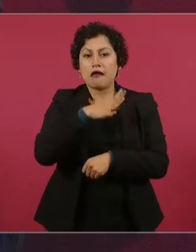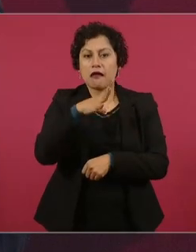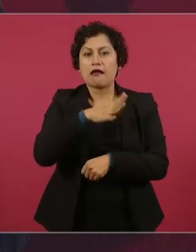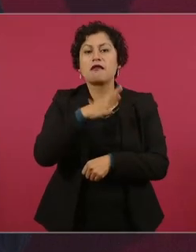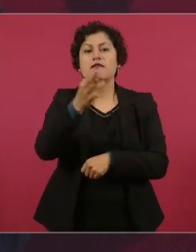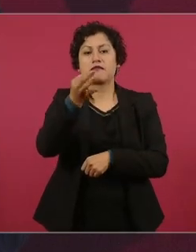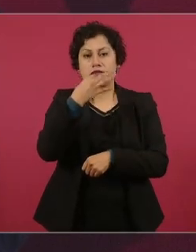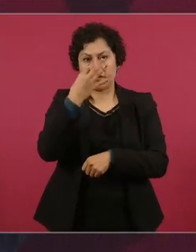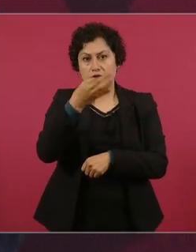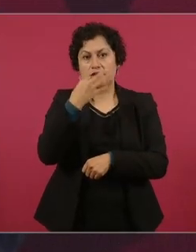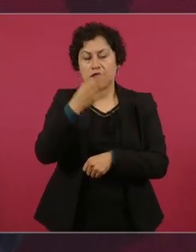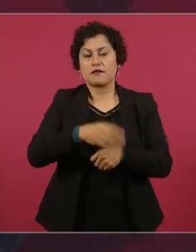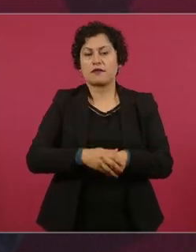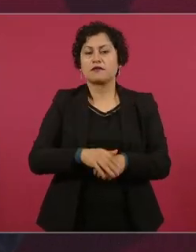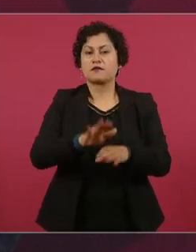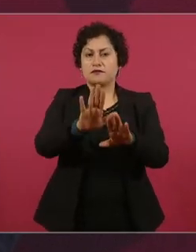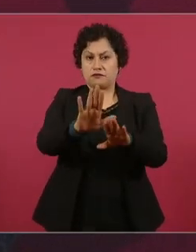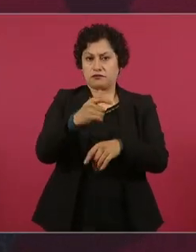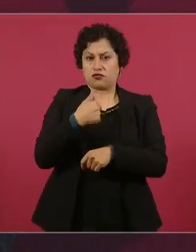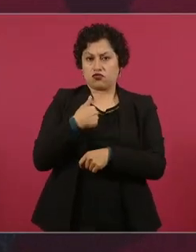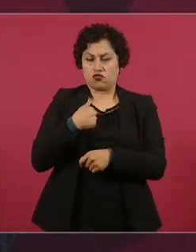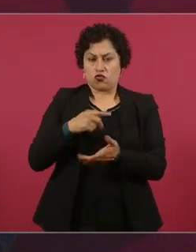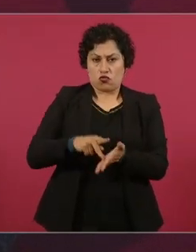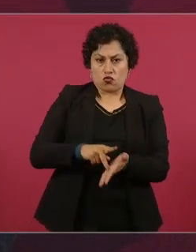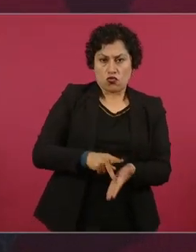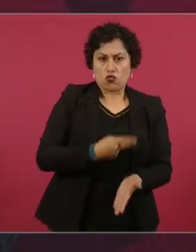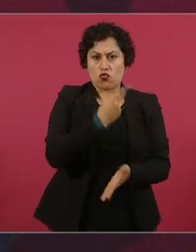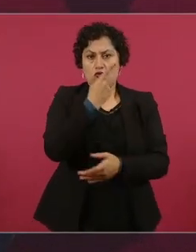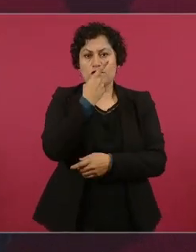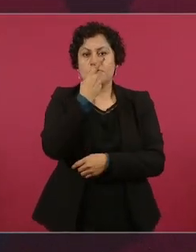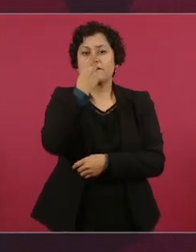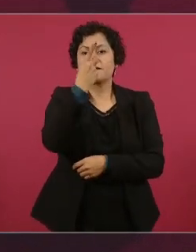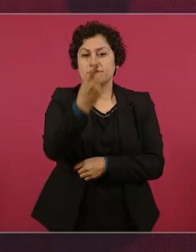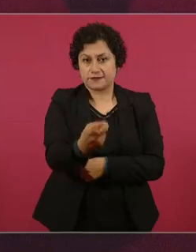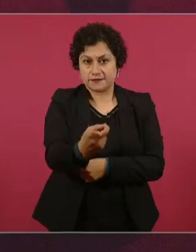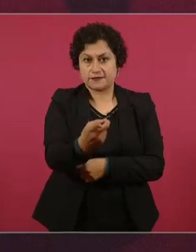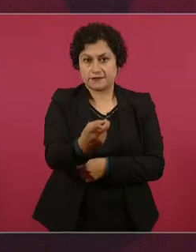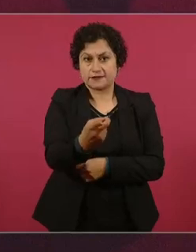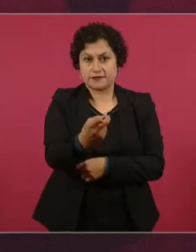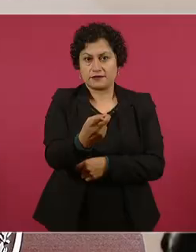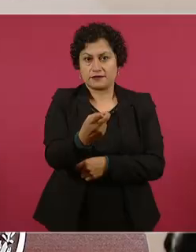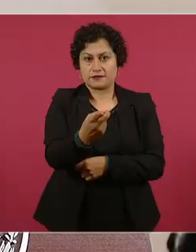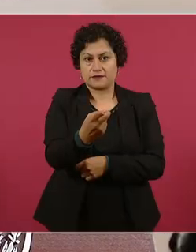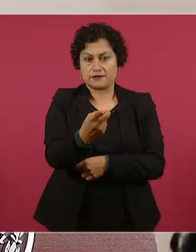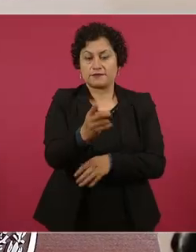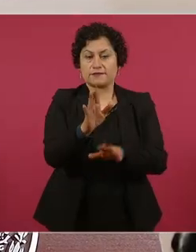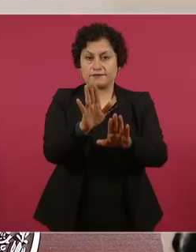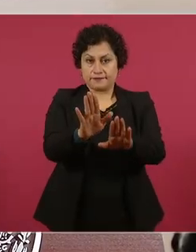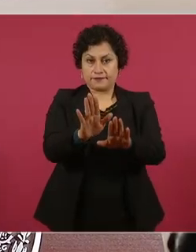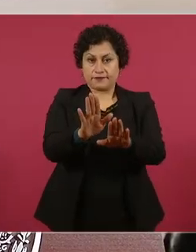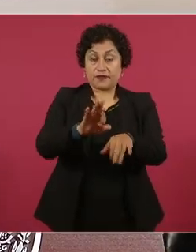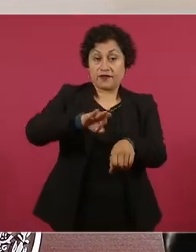voy a repetir el porqué de la megafarmacia.